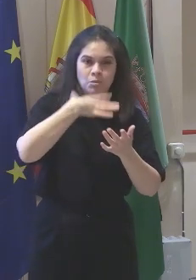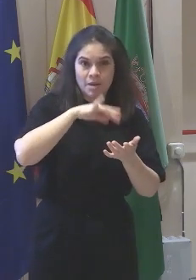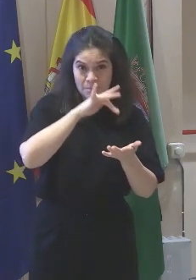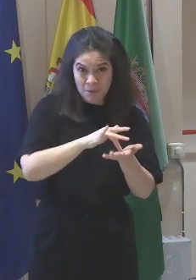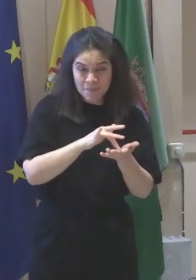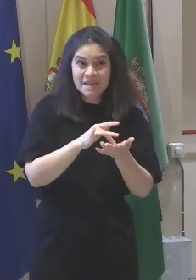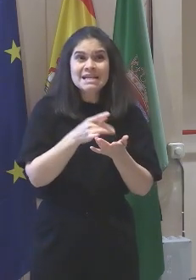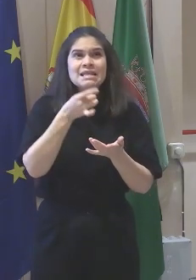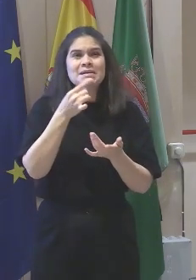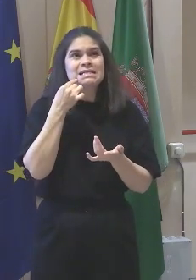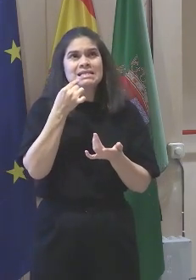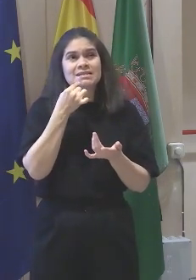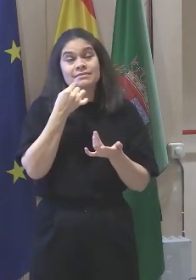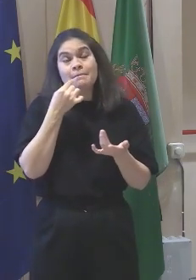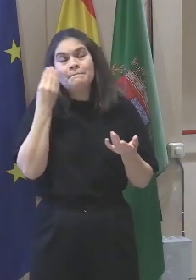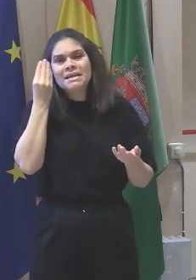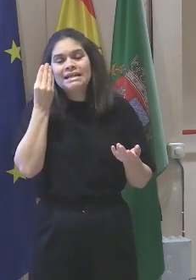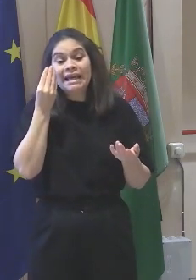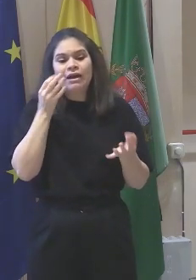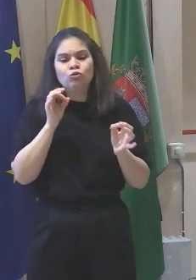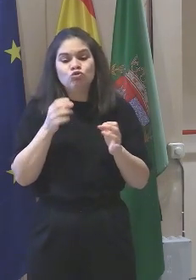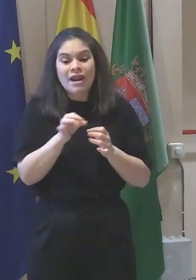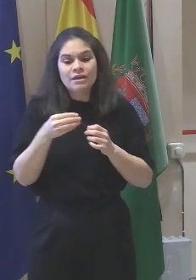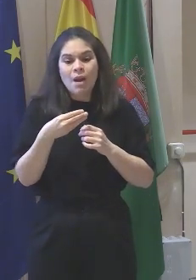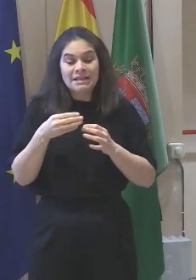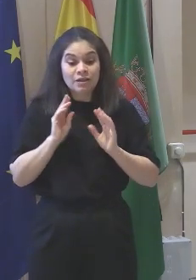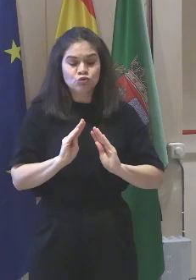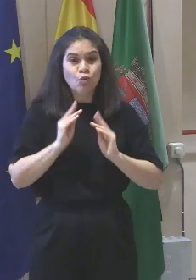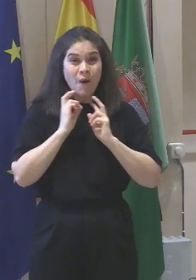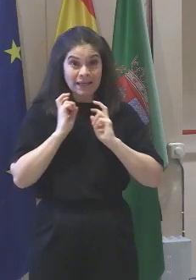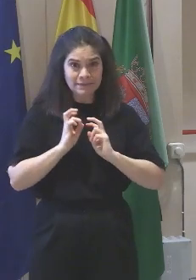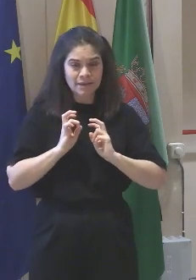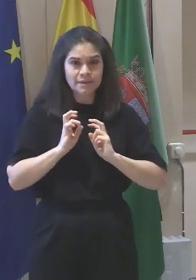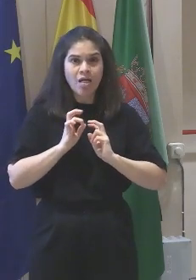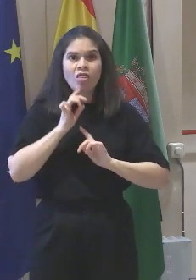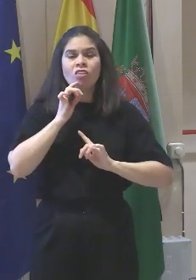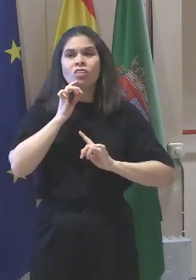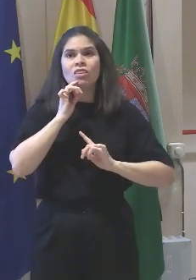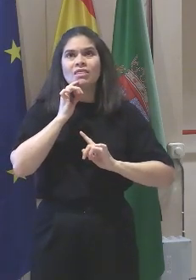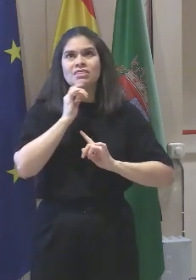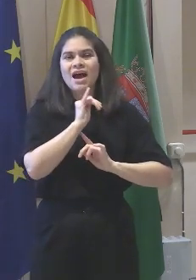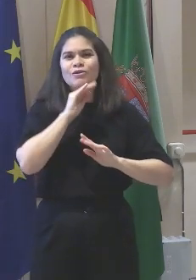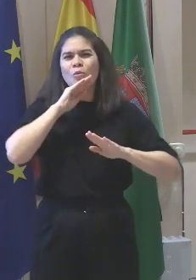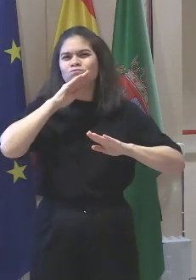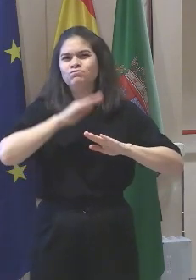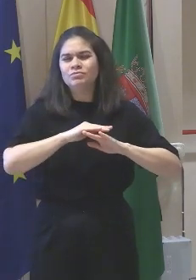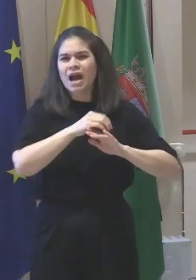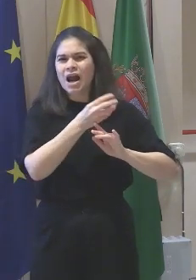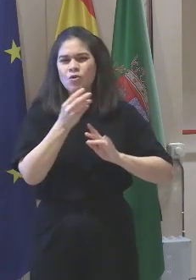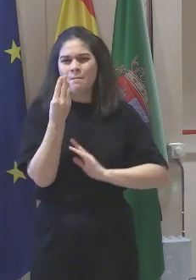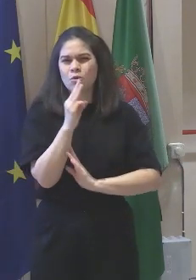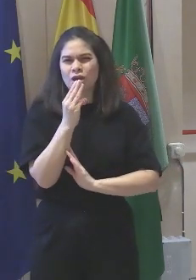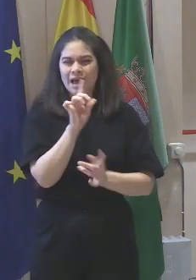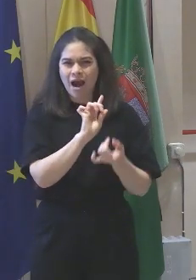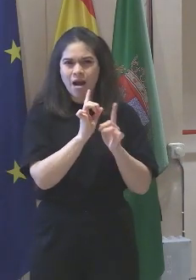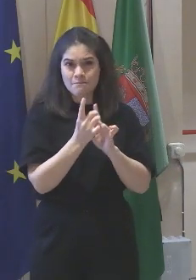el estrés de la célula beta condiciona que haya determinados cambios en algunas proteínas